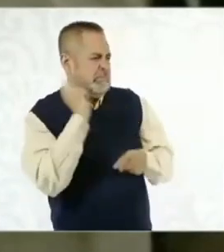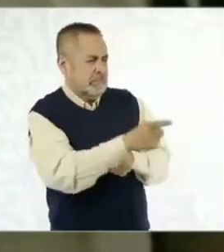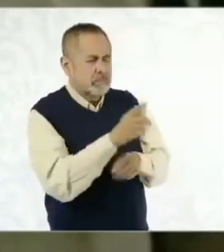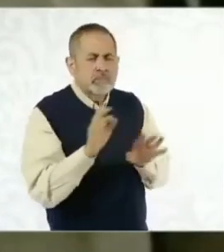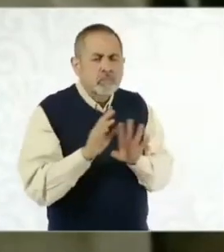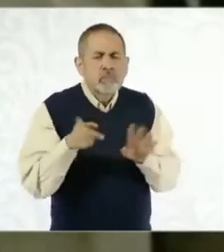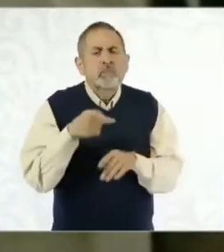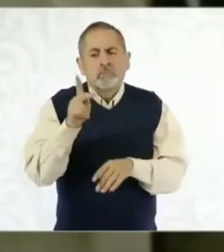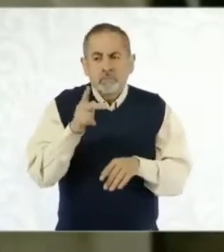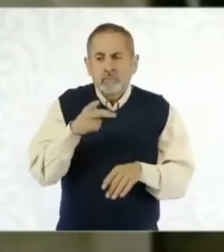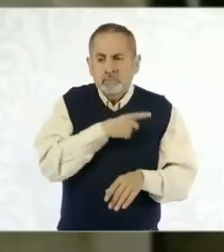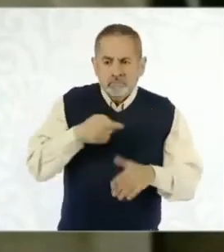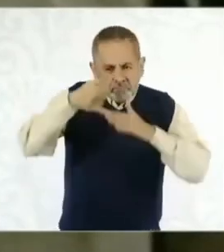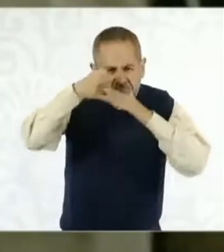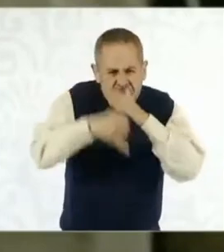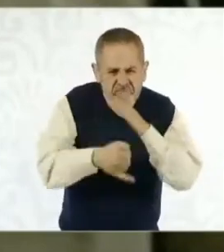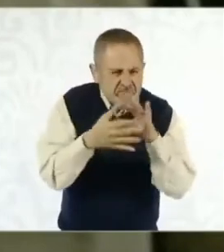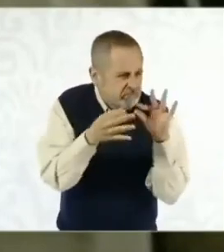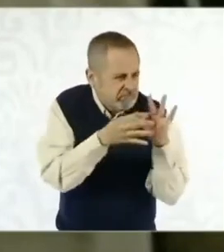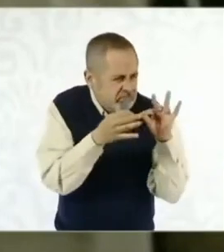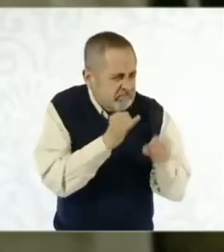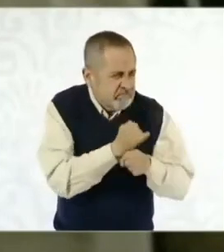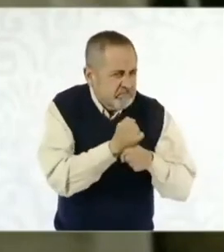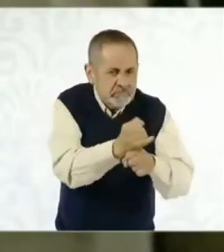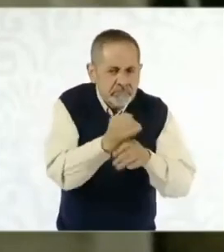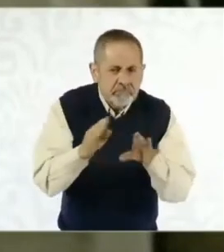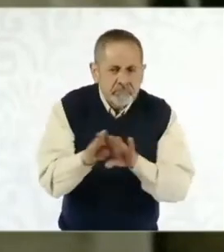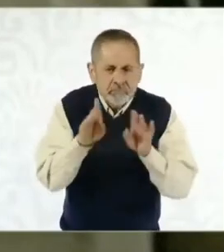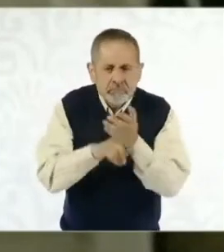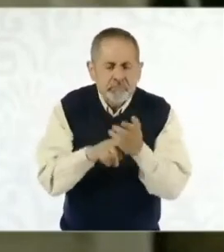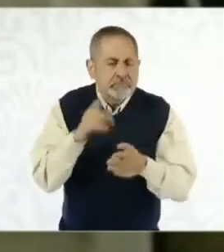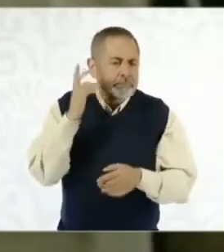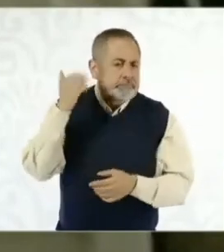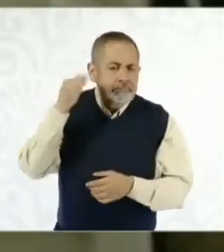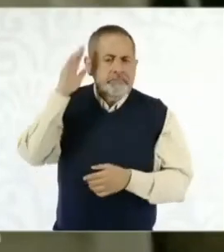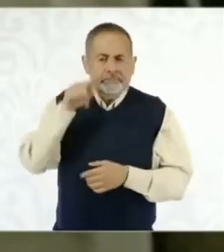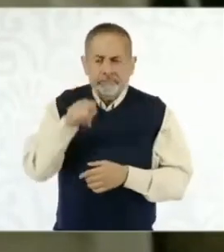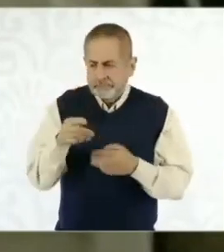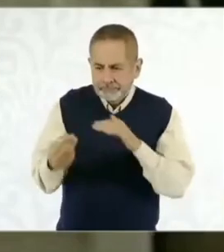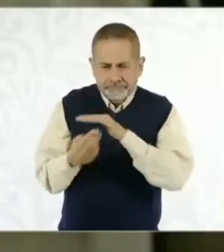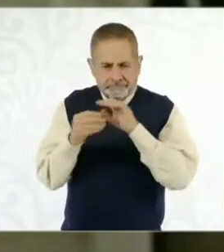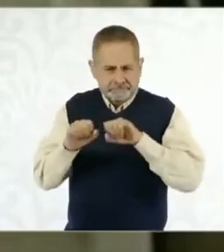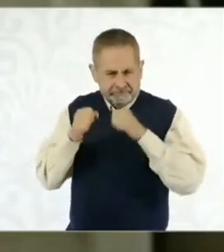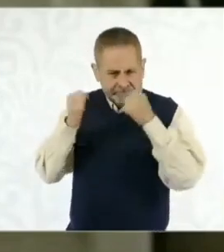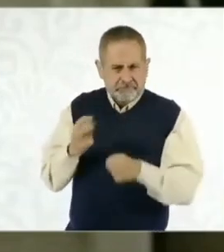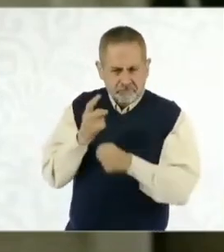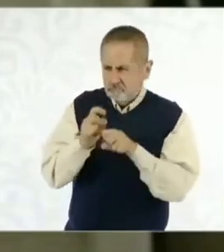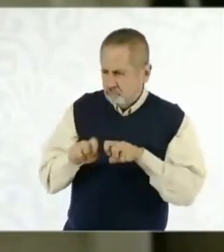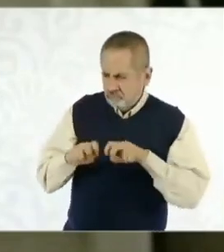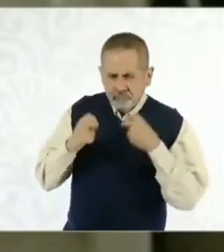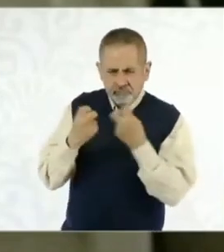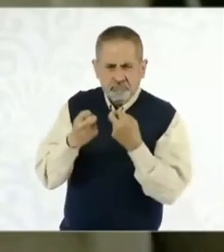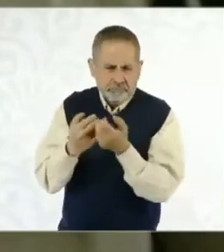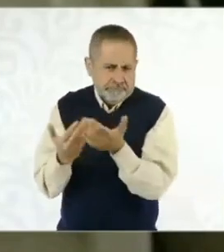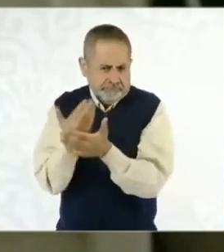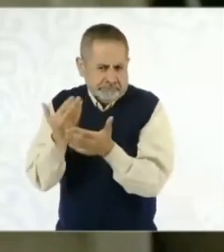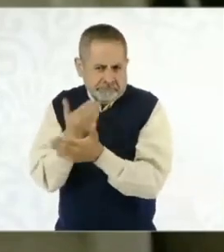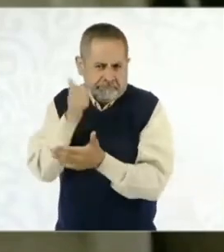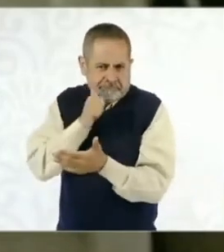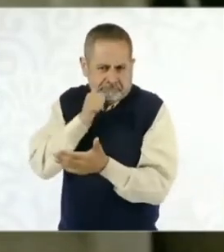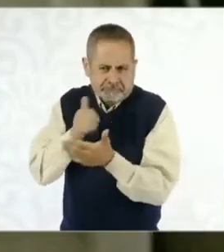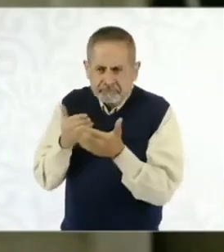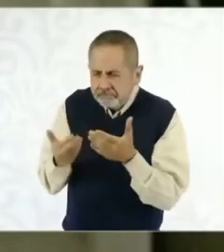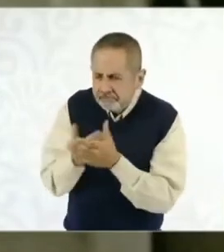ser, pero si tienen información de cómo ha sido entonces la asistencia a estas mesas de seguridad que hacen por las mañanas, también